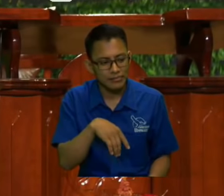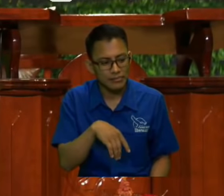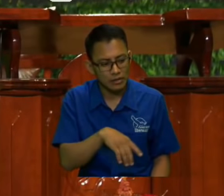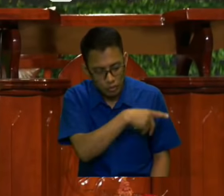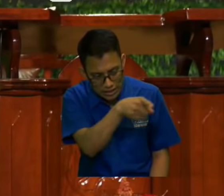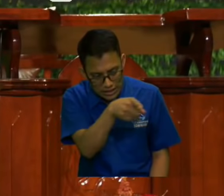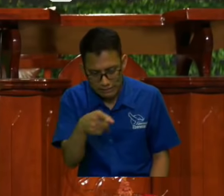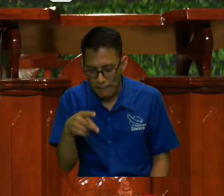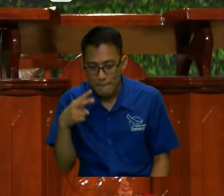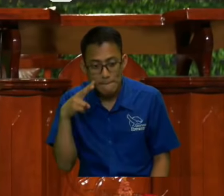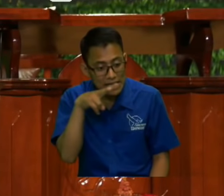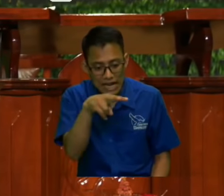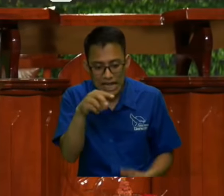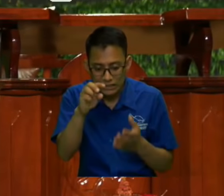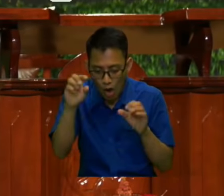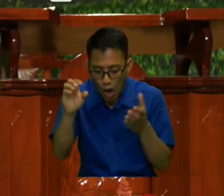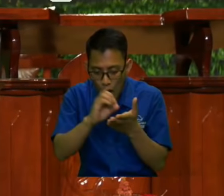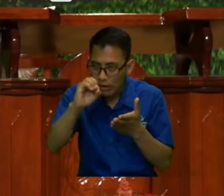Entonces,